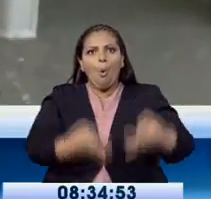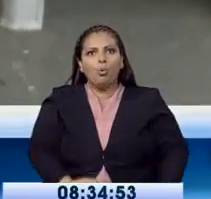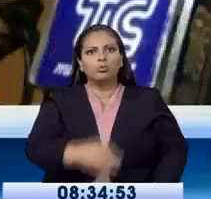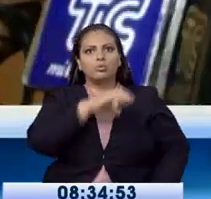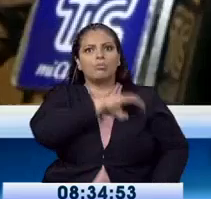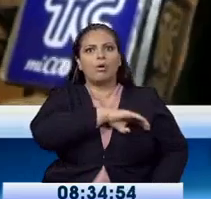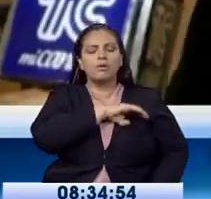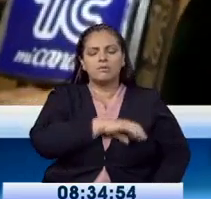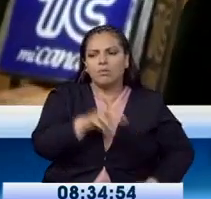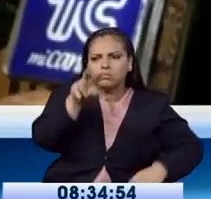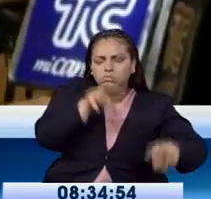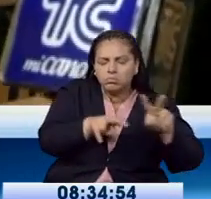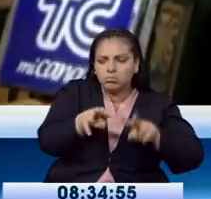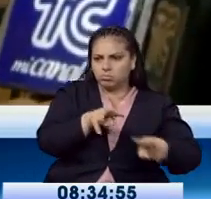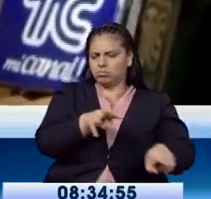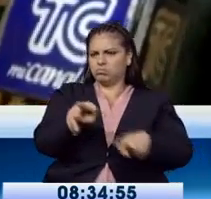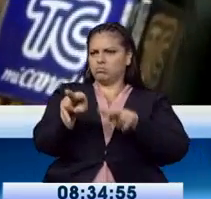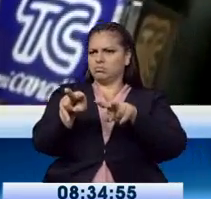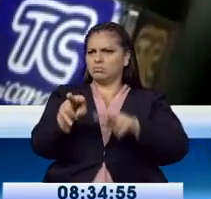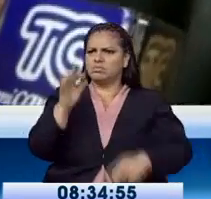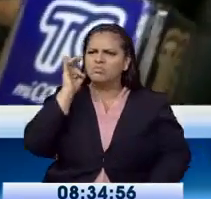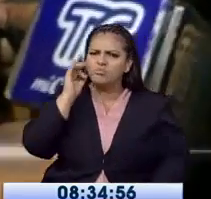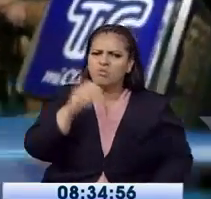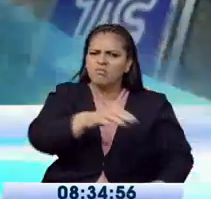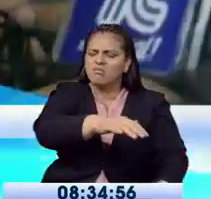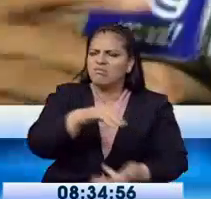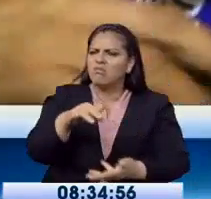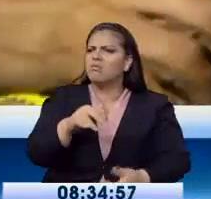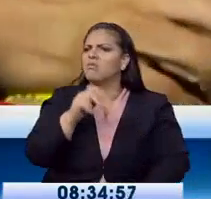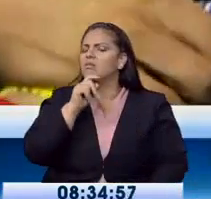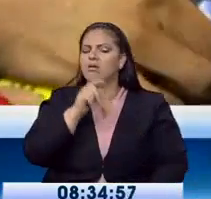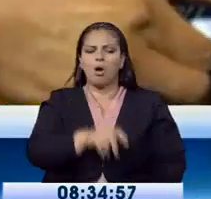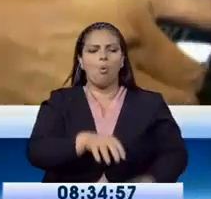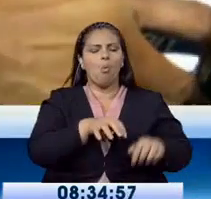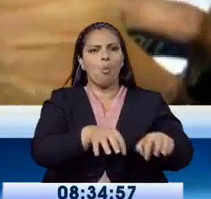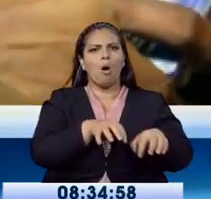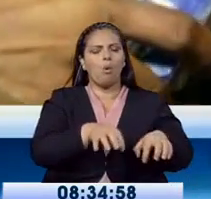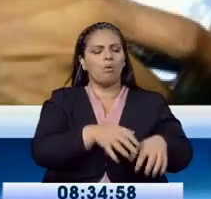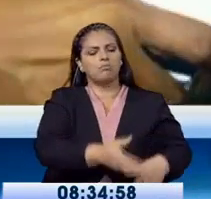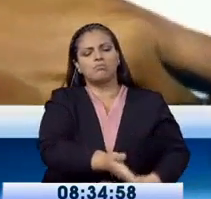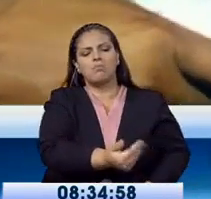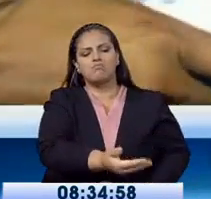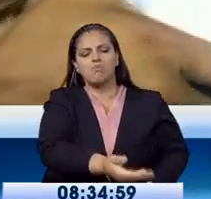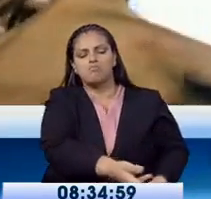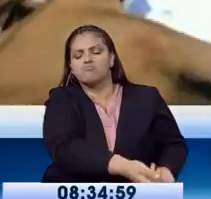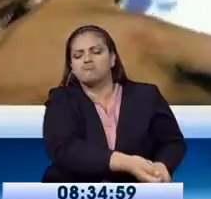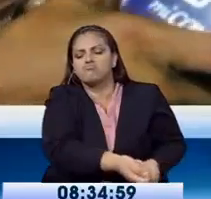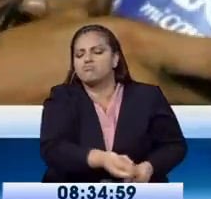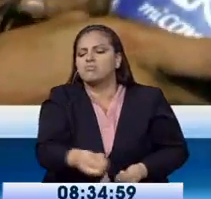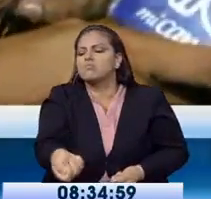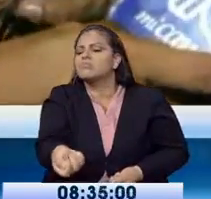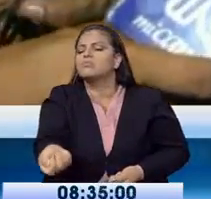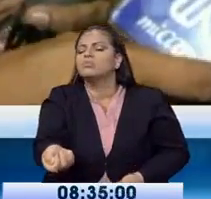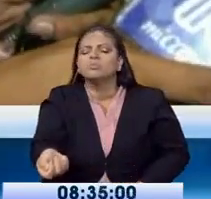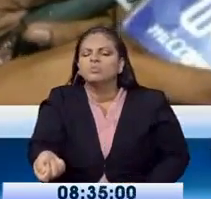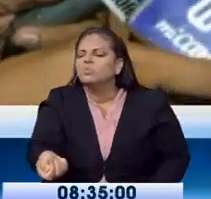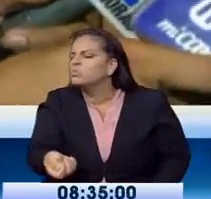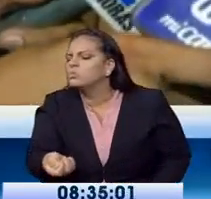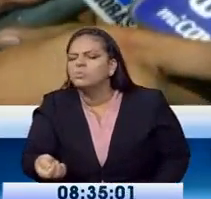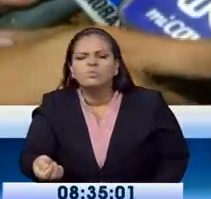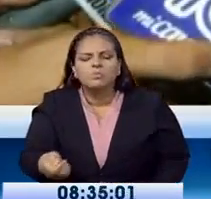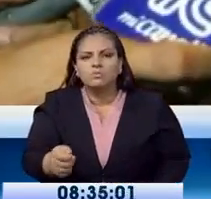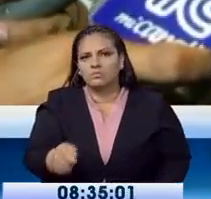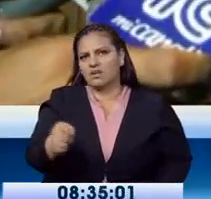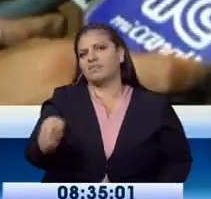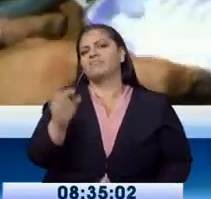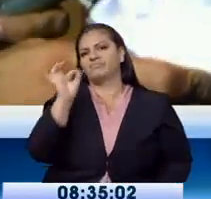papel y al hacer una verificación el personal policial, con la ayuda de un canino, se determinó que podría tratarse de sustancia estupefaciente, por